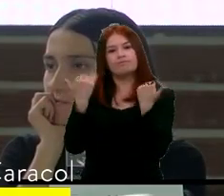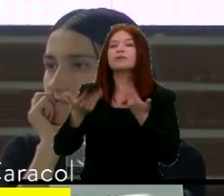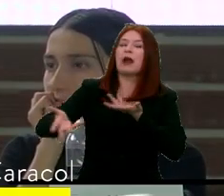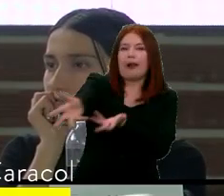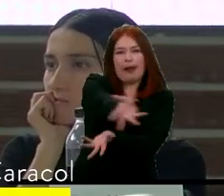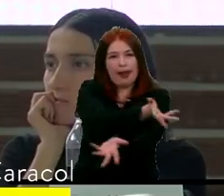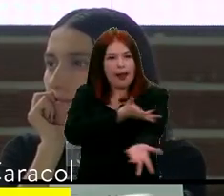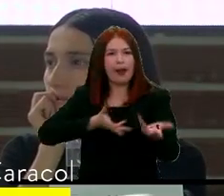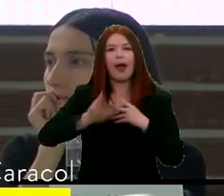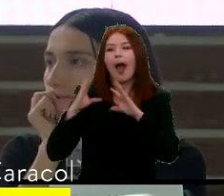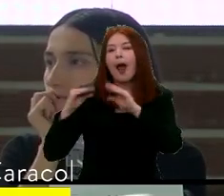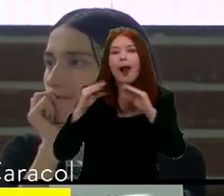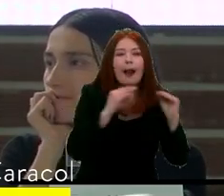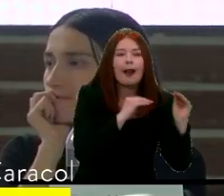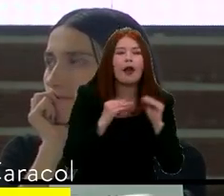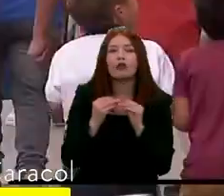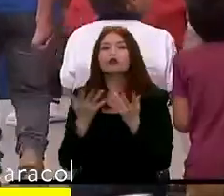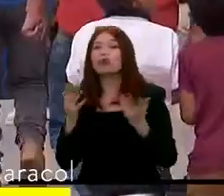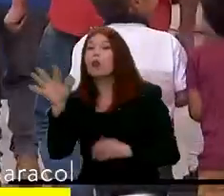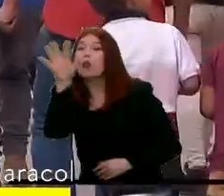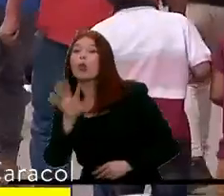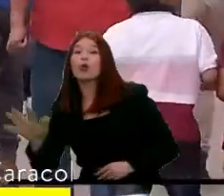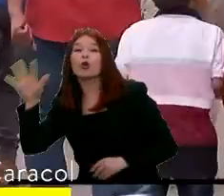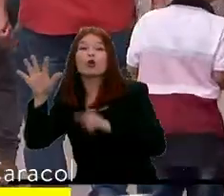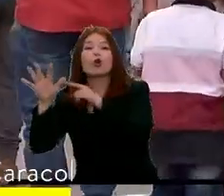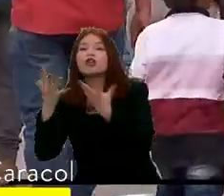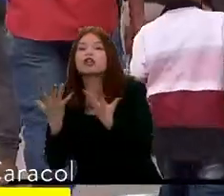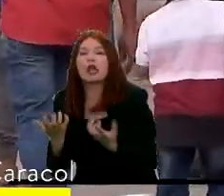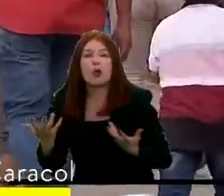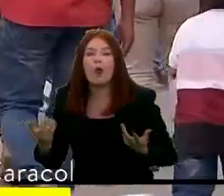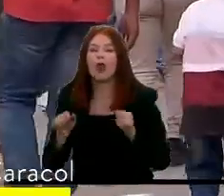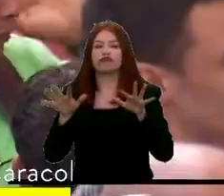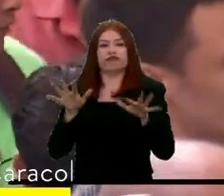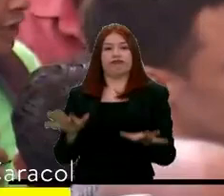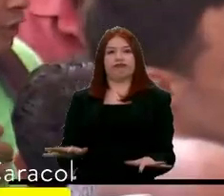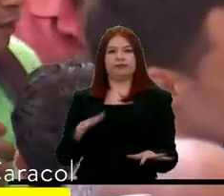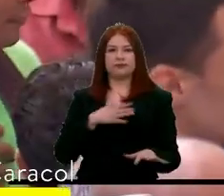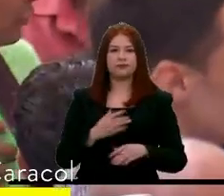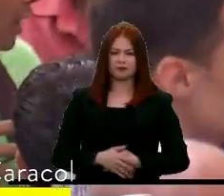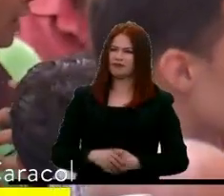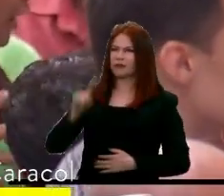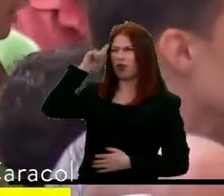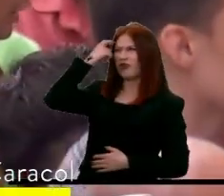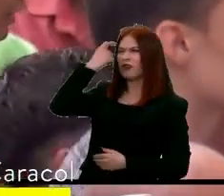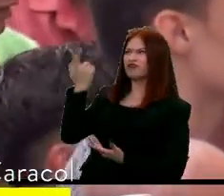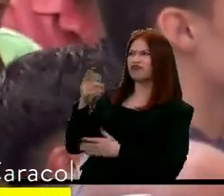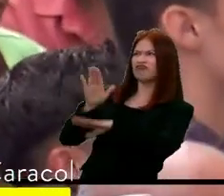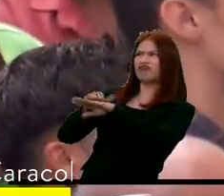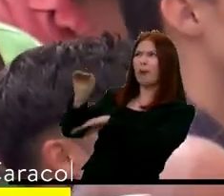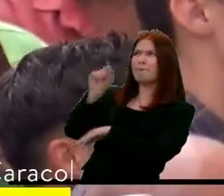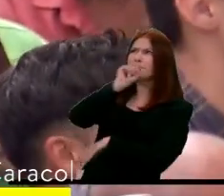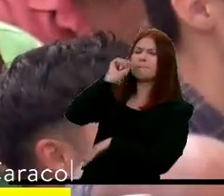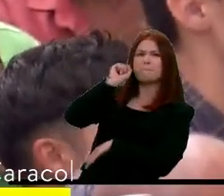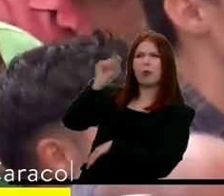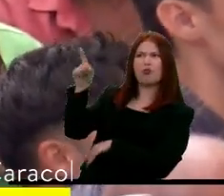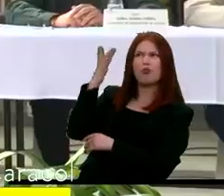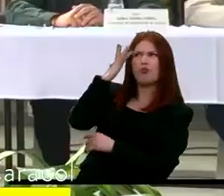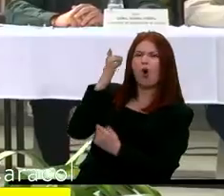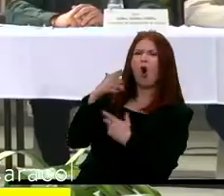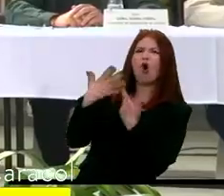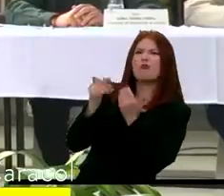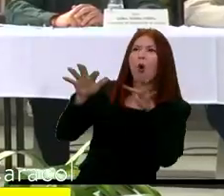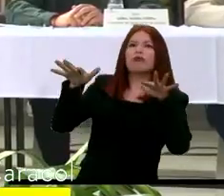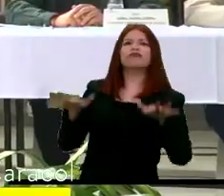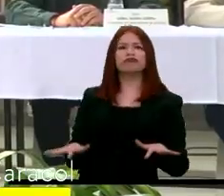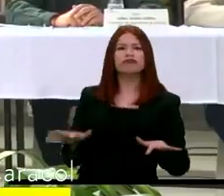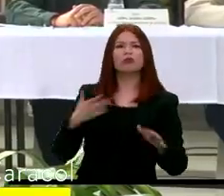ciudadana sobre qué región quiere. De inmediato, analistas pidieron al gobierno explicar los alcances de esta iniciativa, que hace parte del